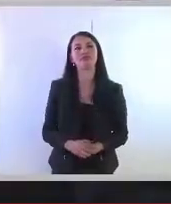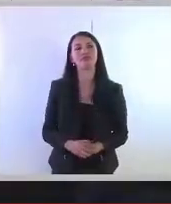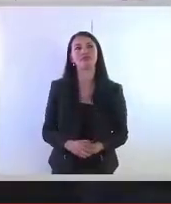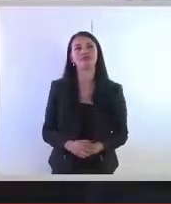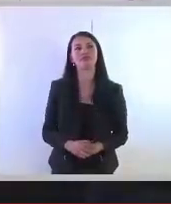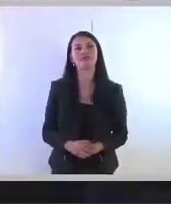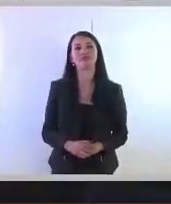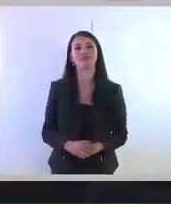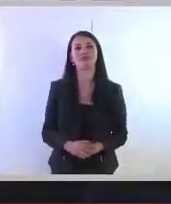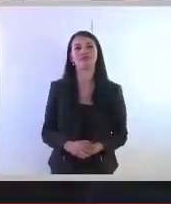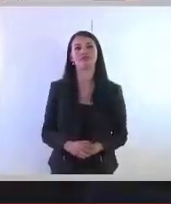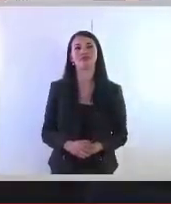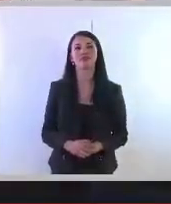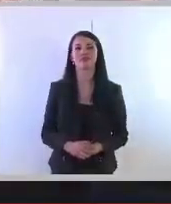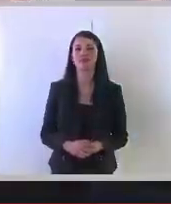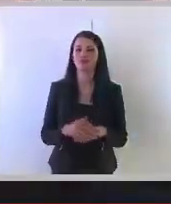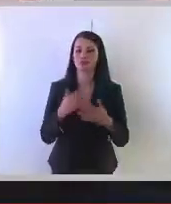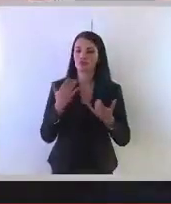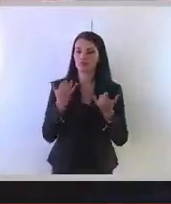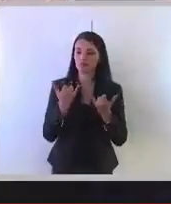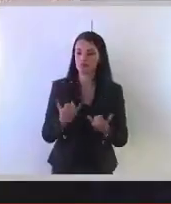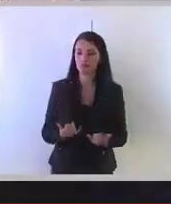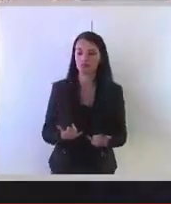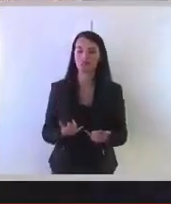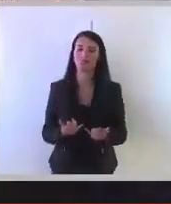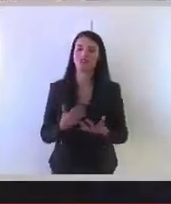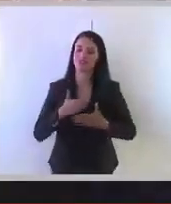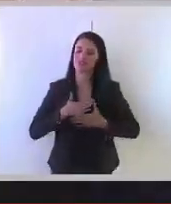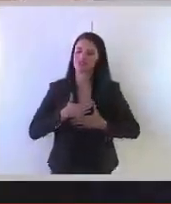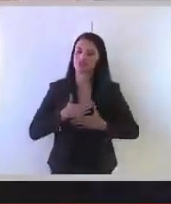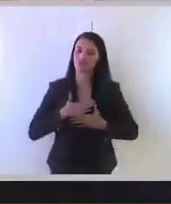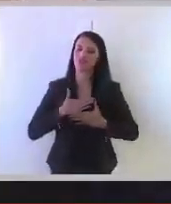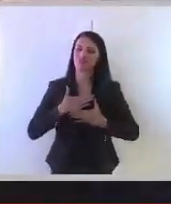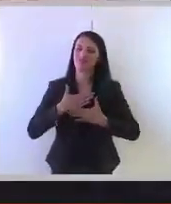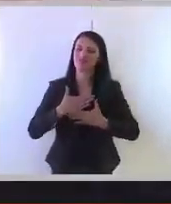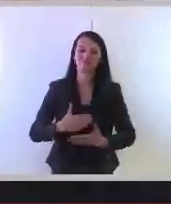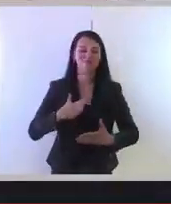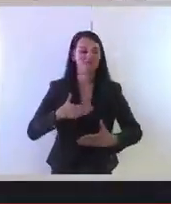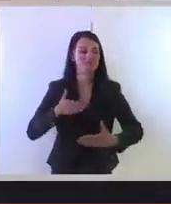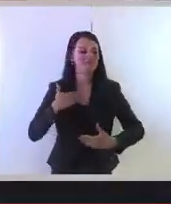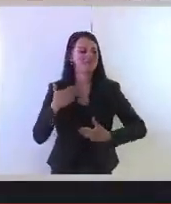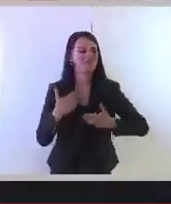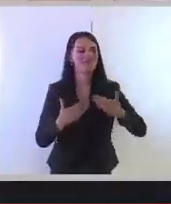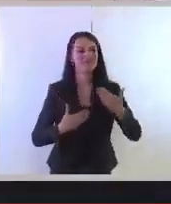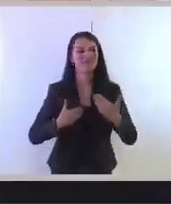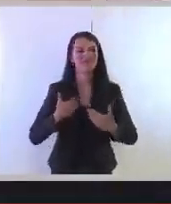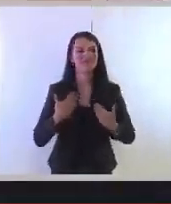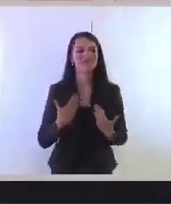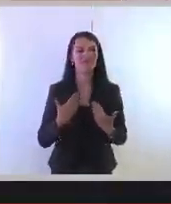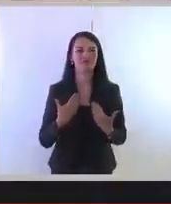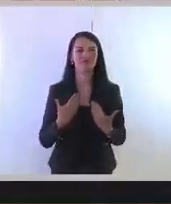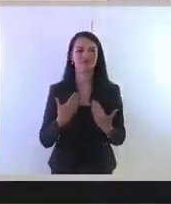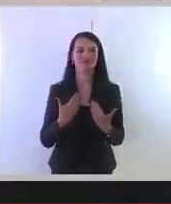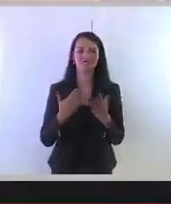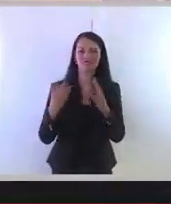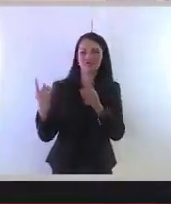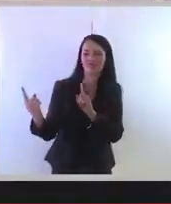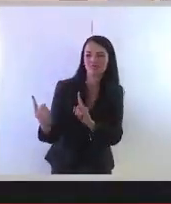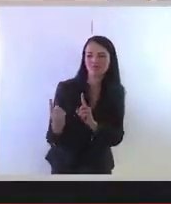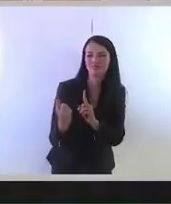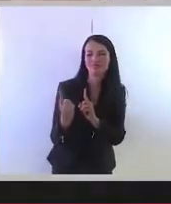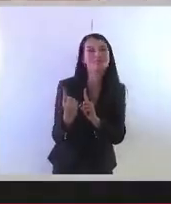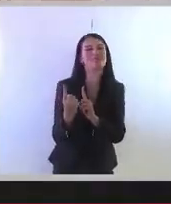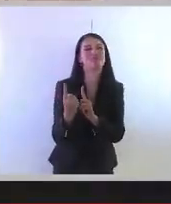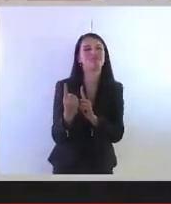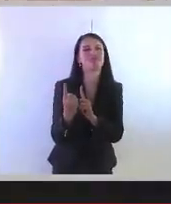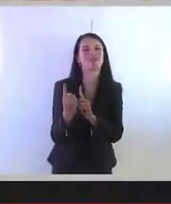Quiero en este momento saludar con mucha alegría el encuentro